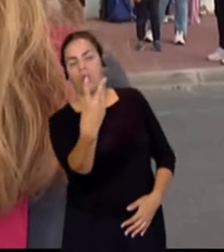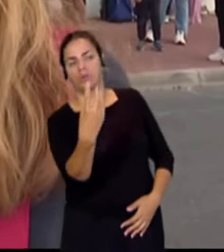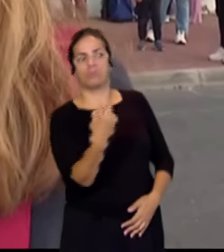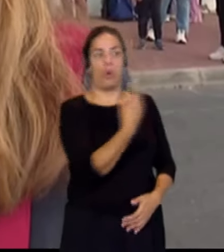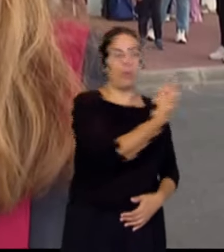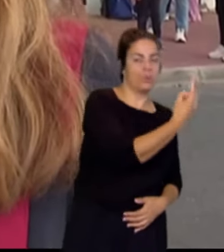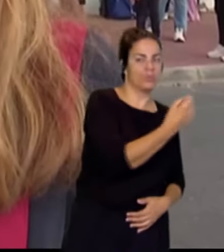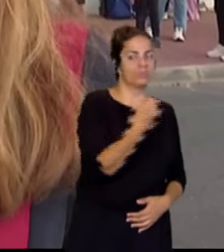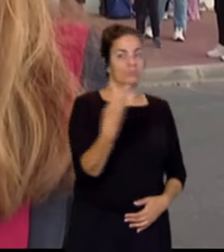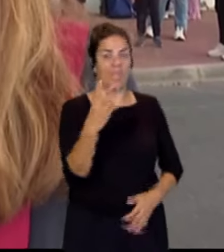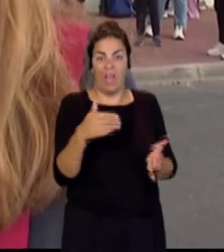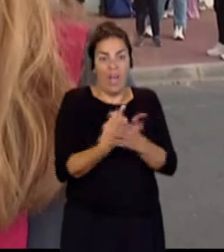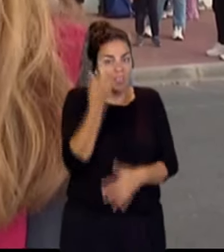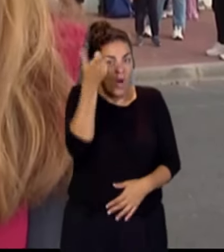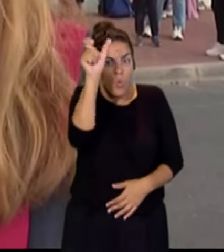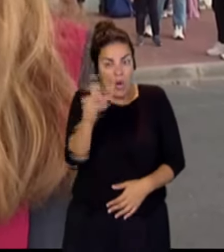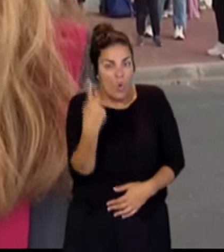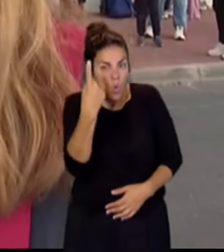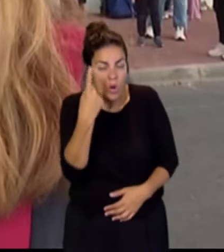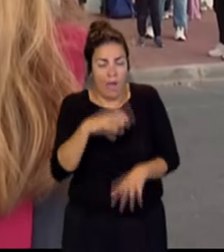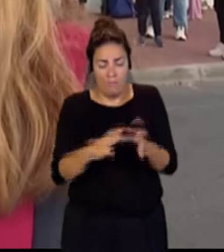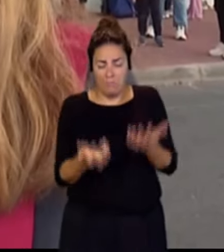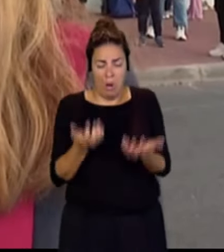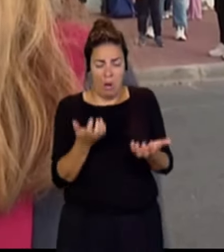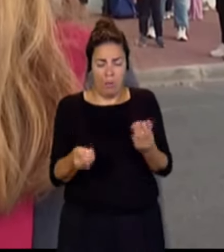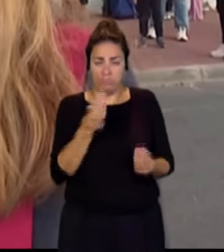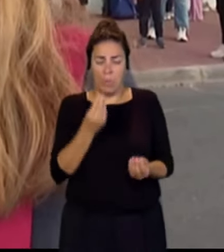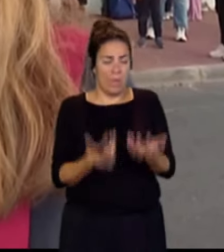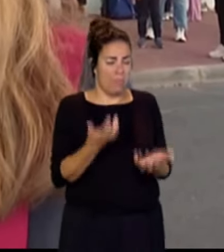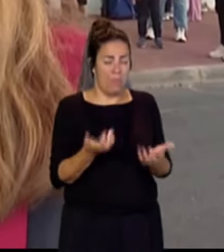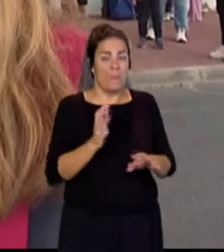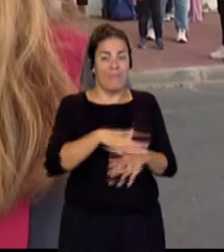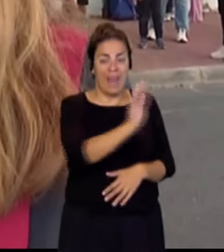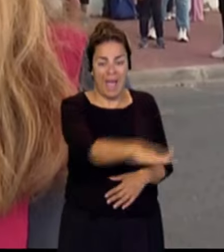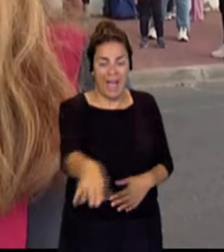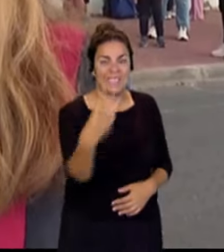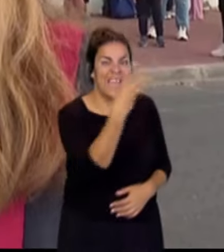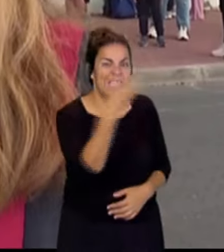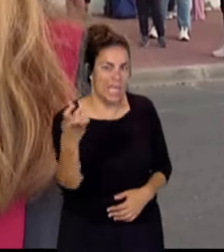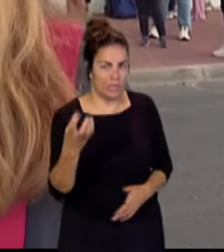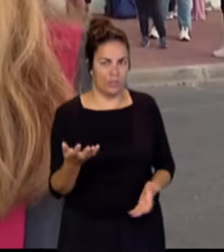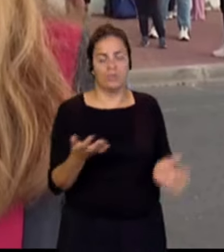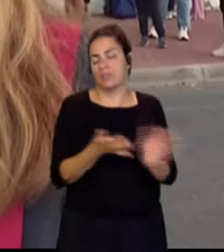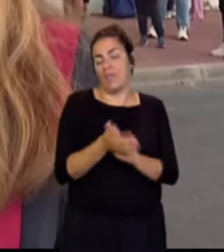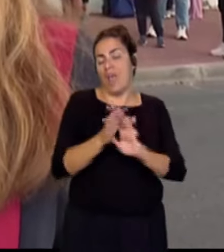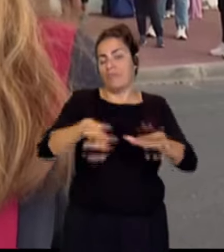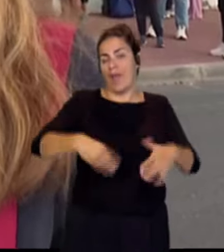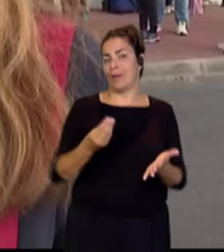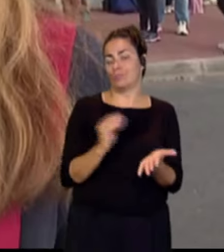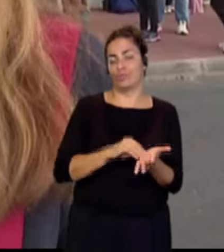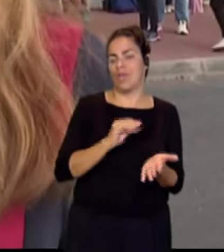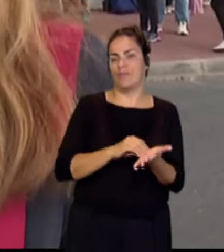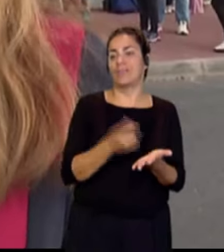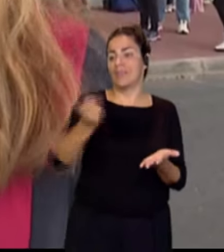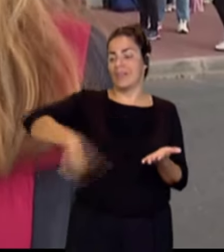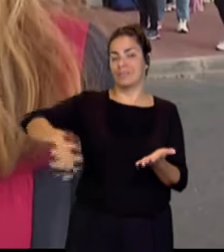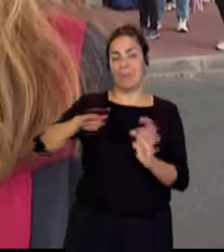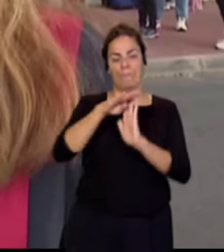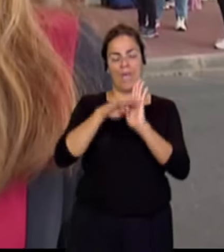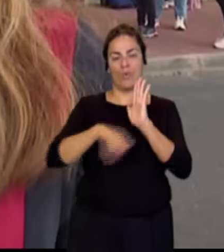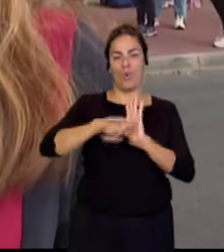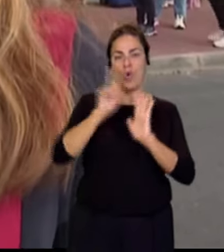solo haciendo la comida para 305 niños y eso hace que muchas veces no puedan comer el menú completo